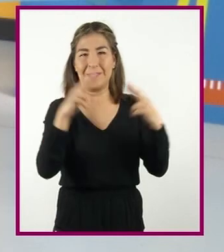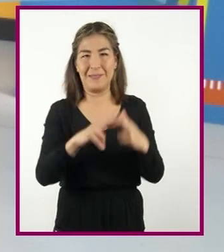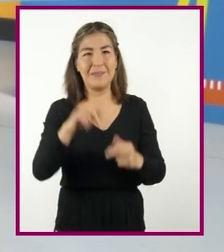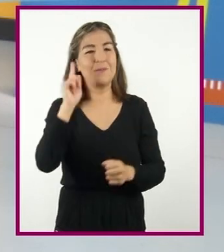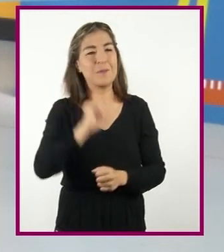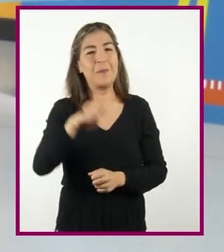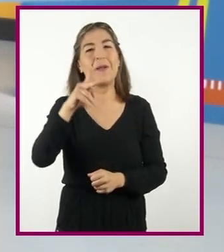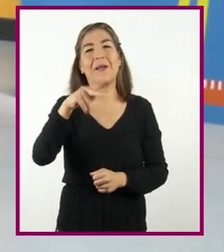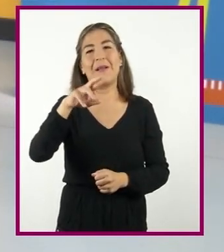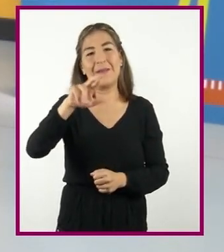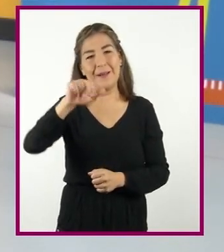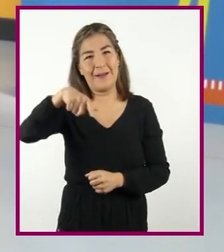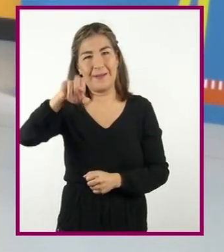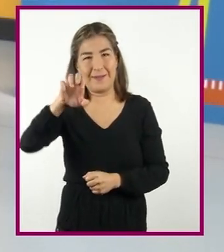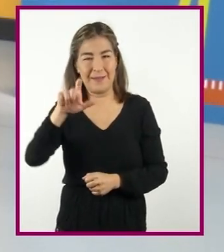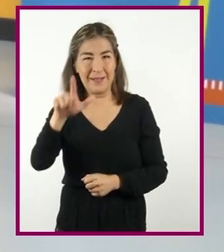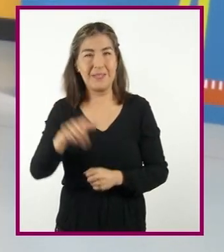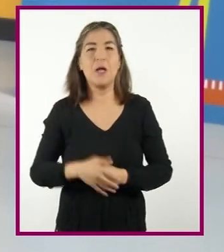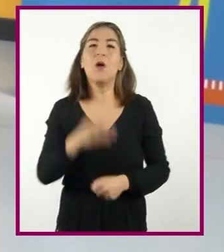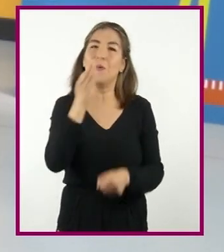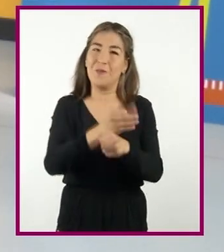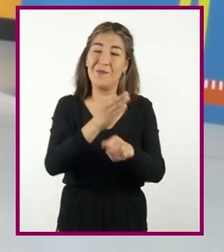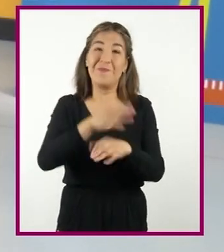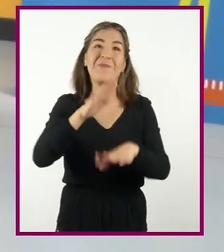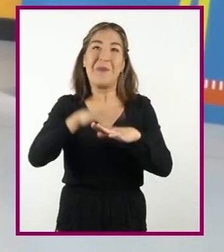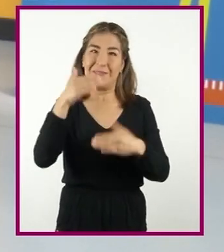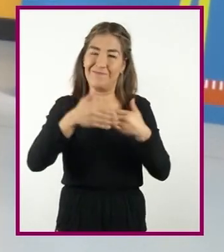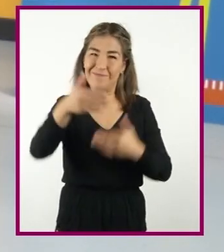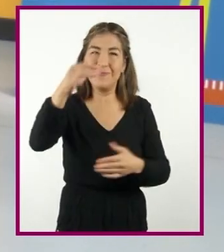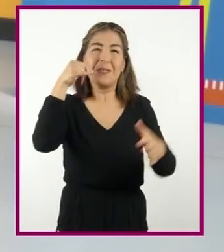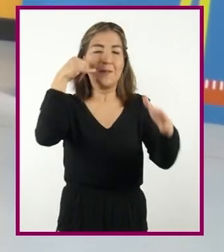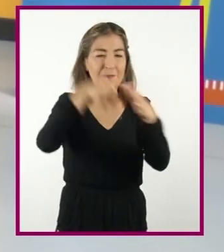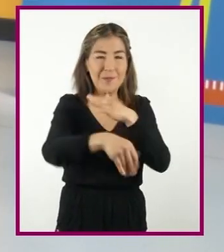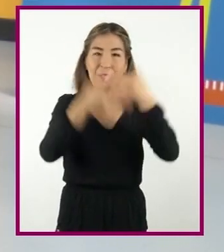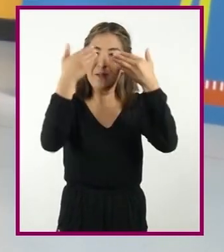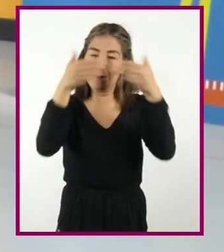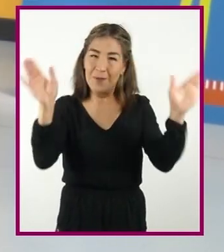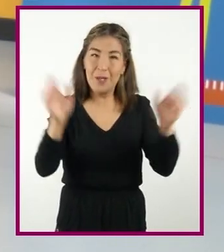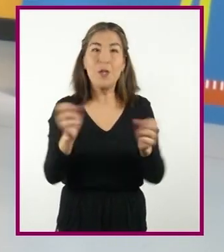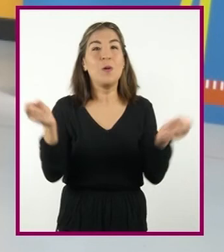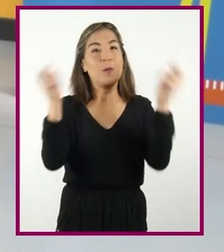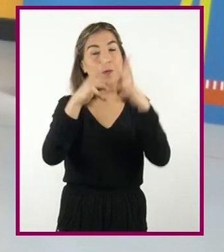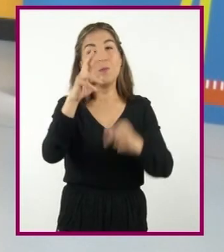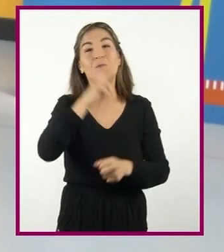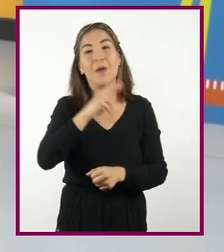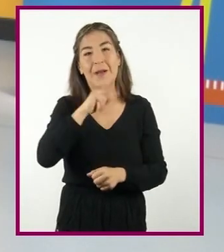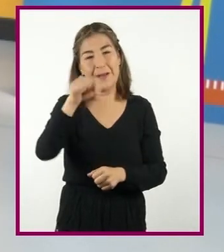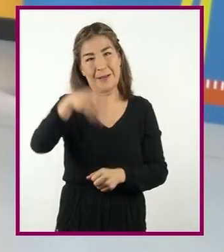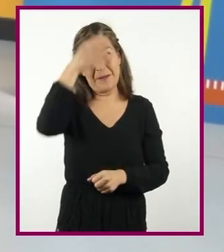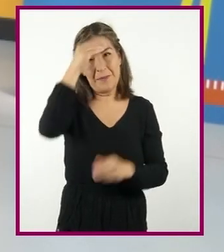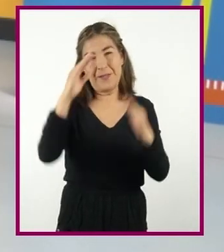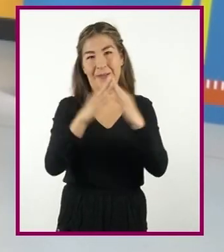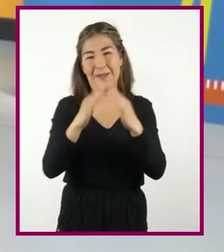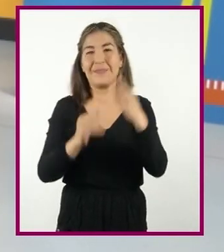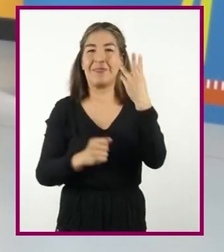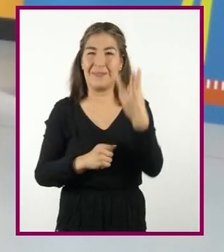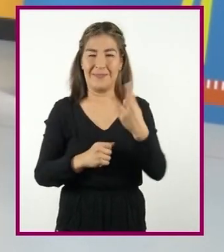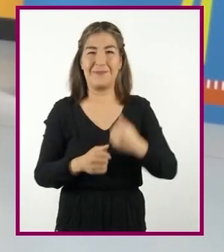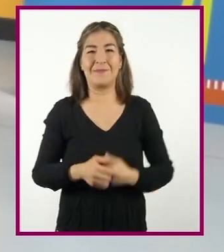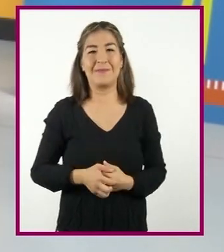maestra Raquel. Aún nos queda mucho por explorar y descubrir. Así que nos vemos pronto en Aprende en Casa 3.